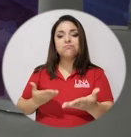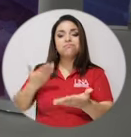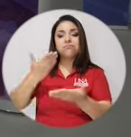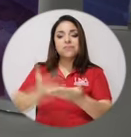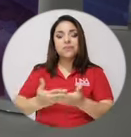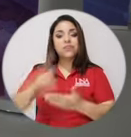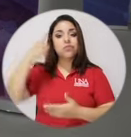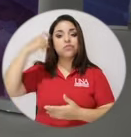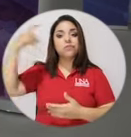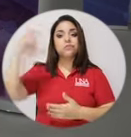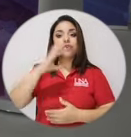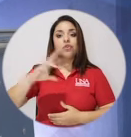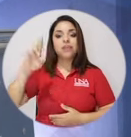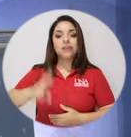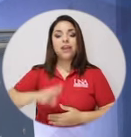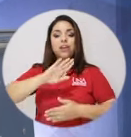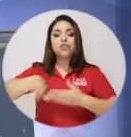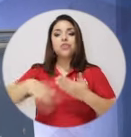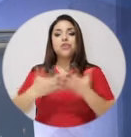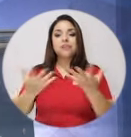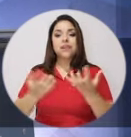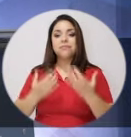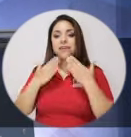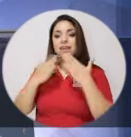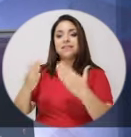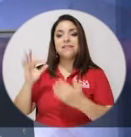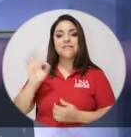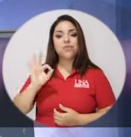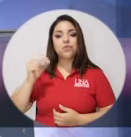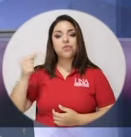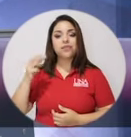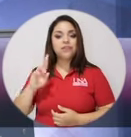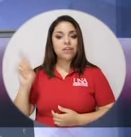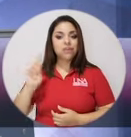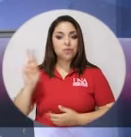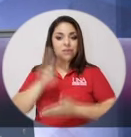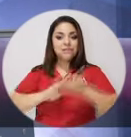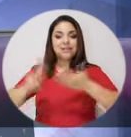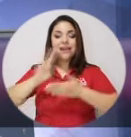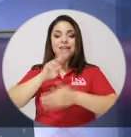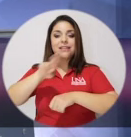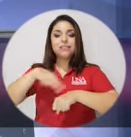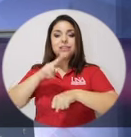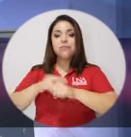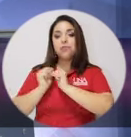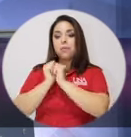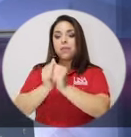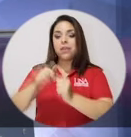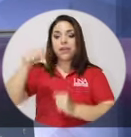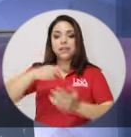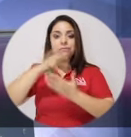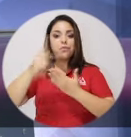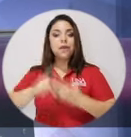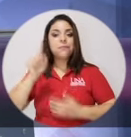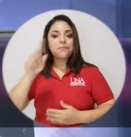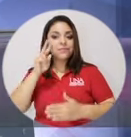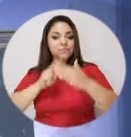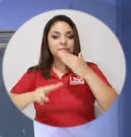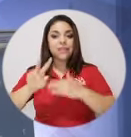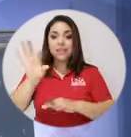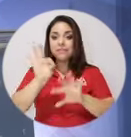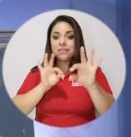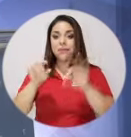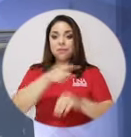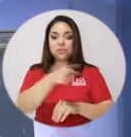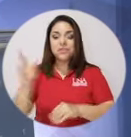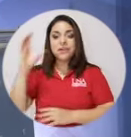todos soñamos y que todos nos merecemos. Muchísimas gracias a don Francisco González, rector de la Universidad Nacional, por acompañarnos en este programa Una Mirada. Les